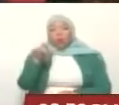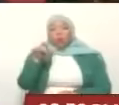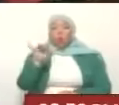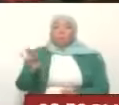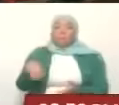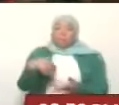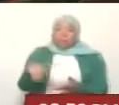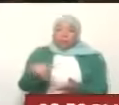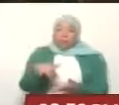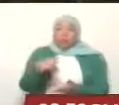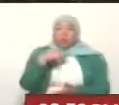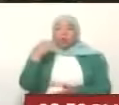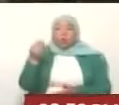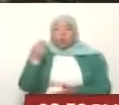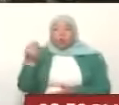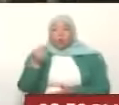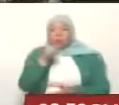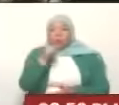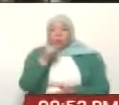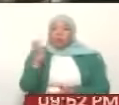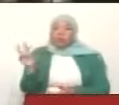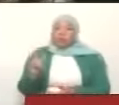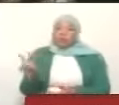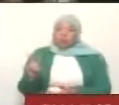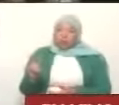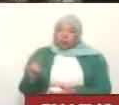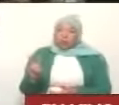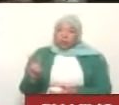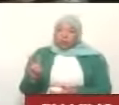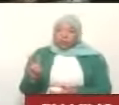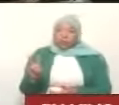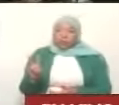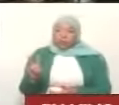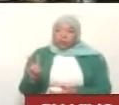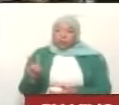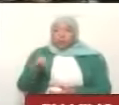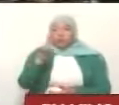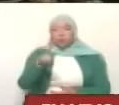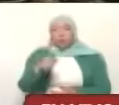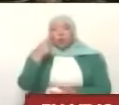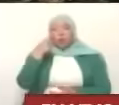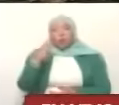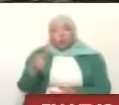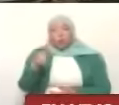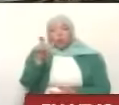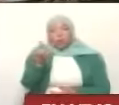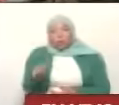baladista, un muchacho cubano, venezolano. Y también vimos